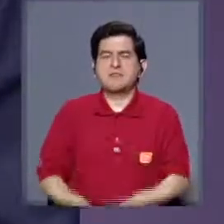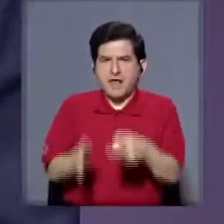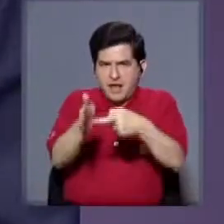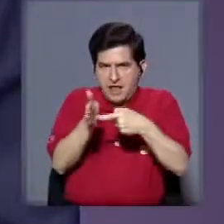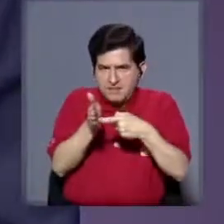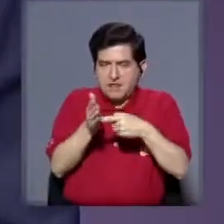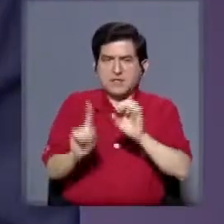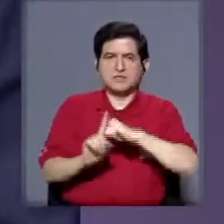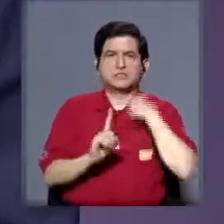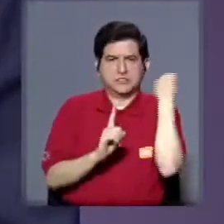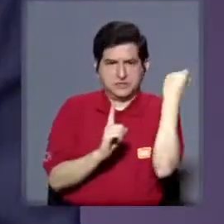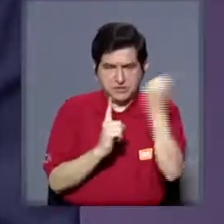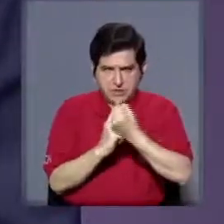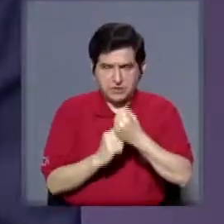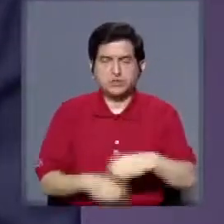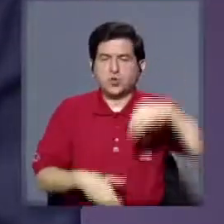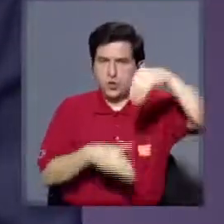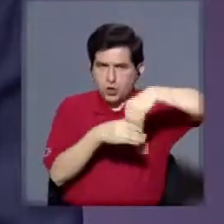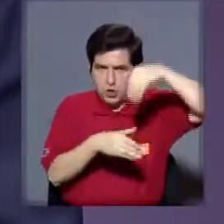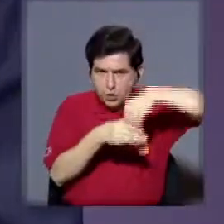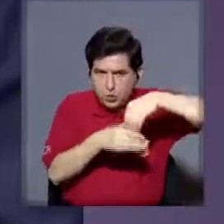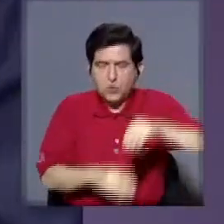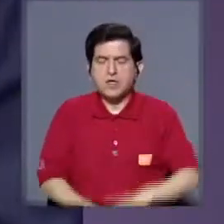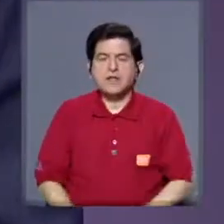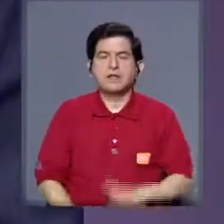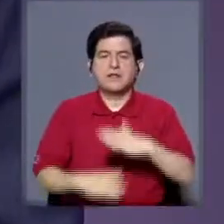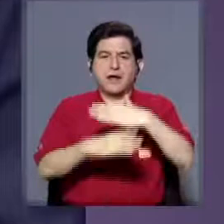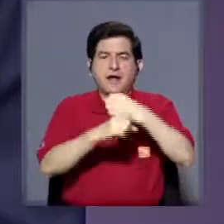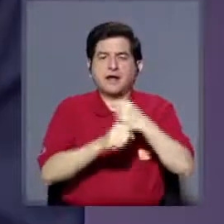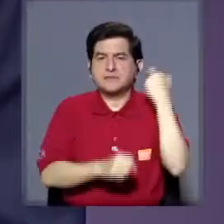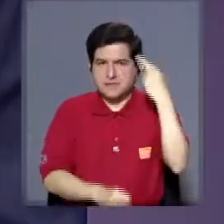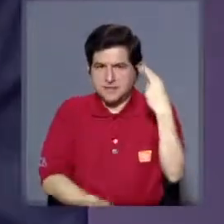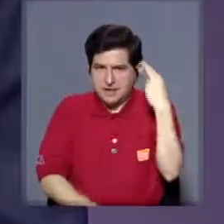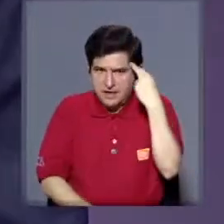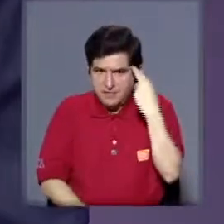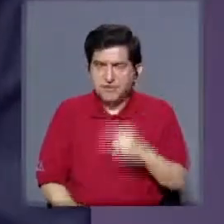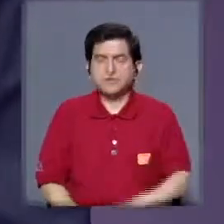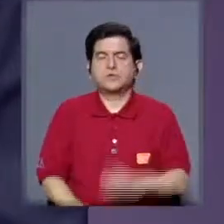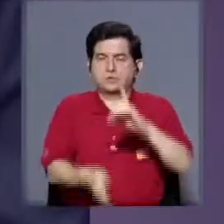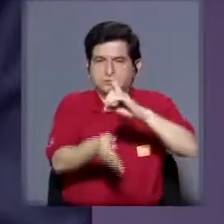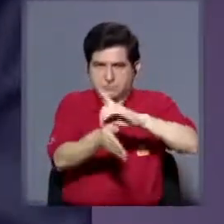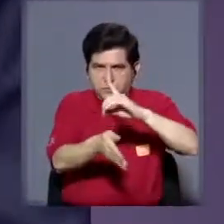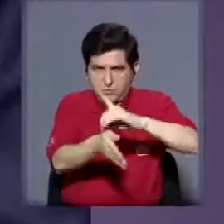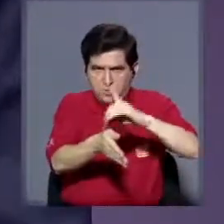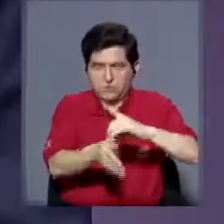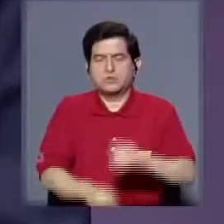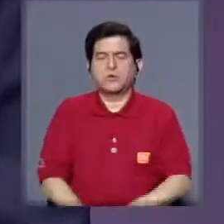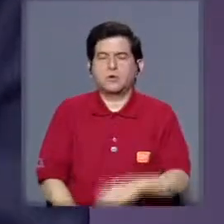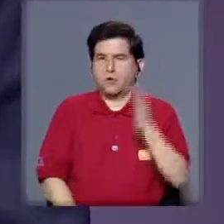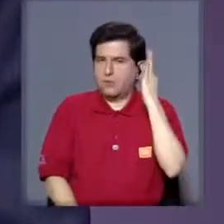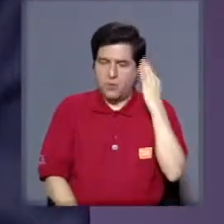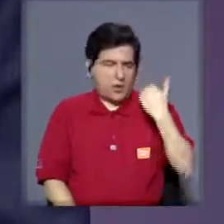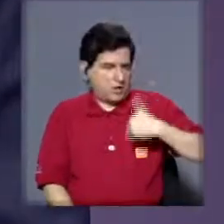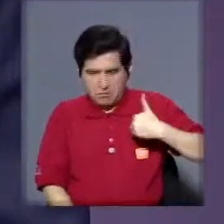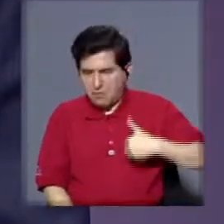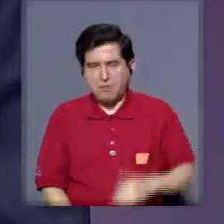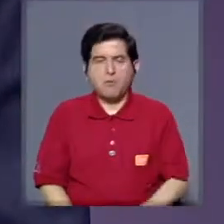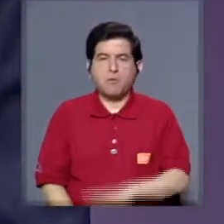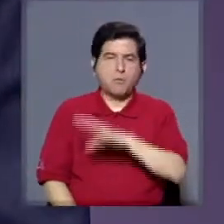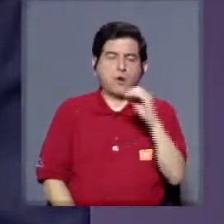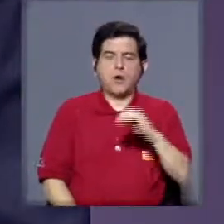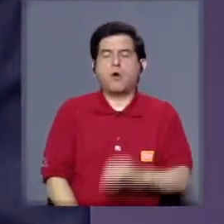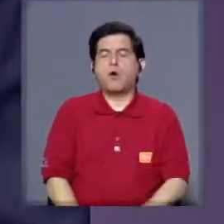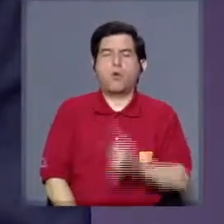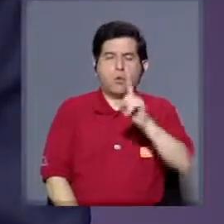ciertas condiciones entre las cuales está que se realice por un médico verdad o una médica o una enfermera